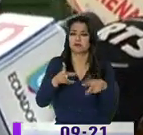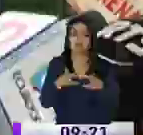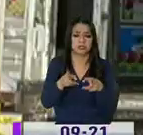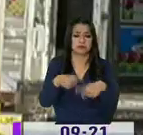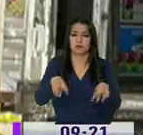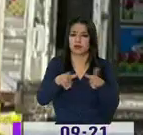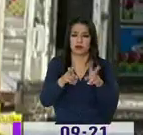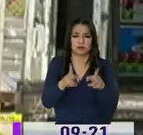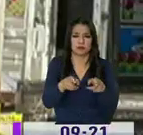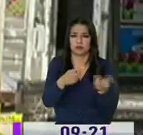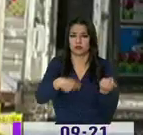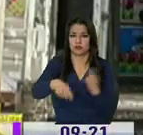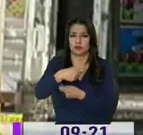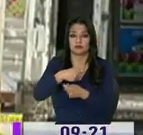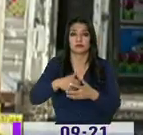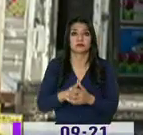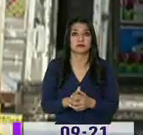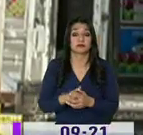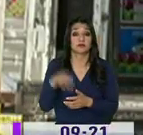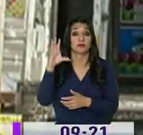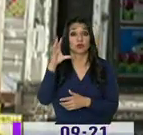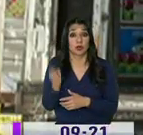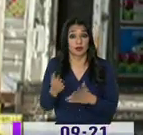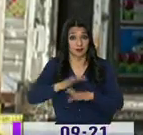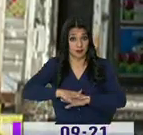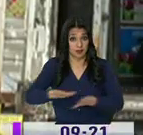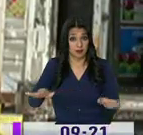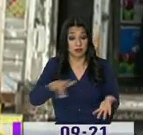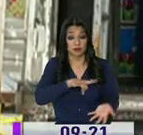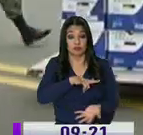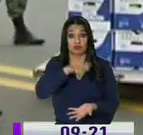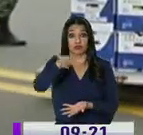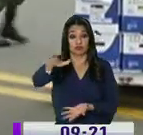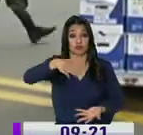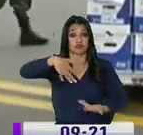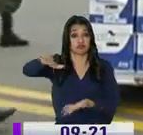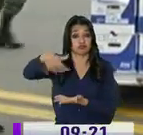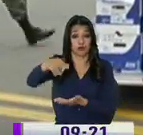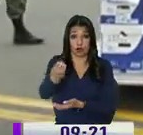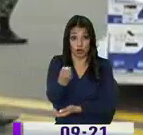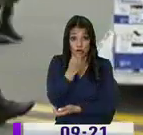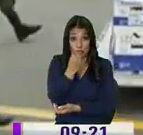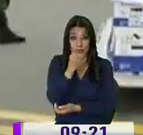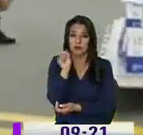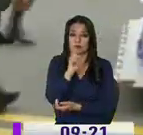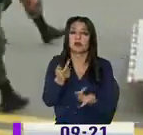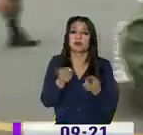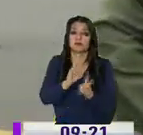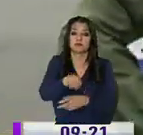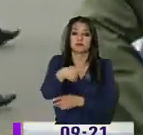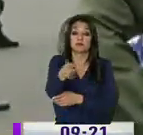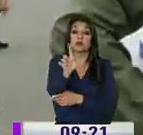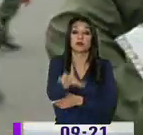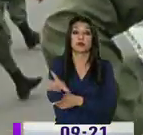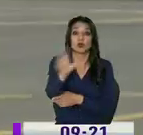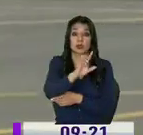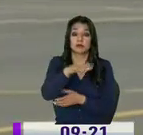mismos. Pero no solo la Atenas del Ecuador podrá acceder a este traslado. Desde el próximo lunes